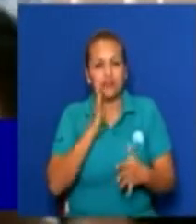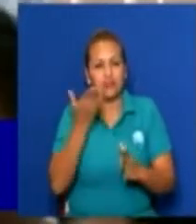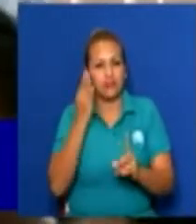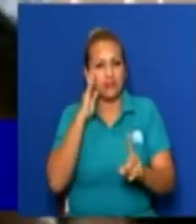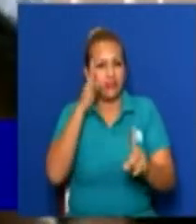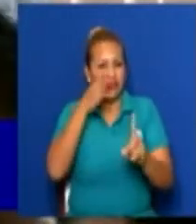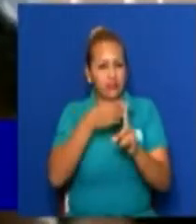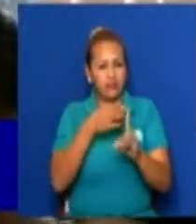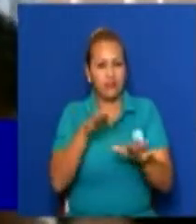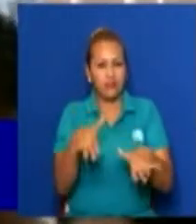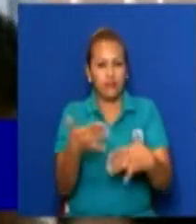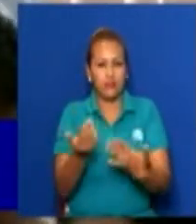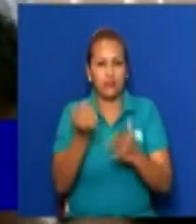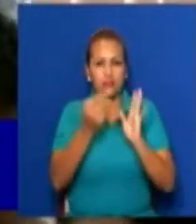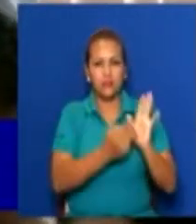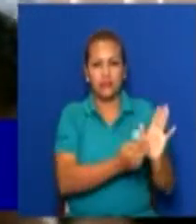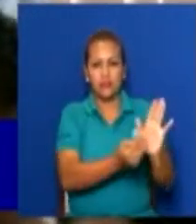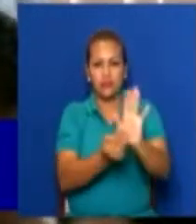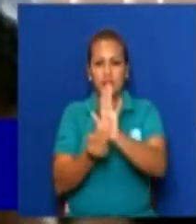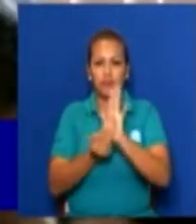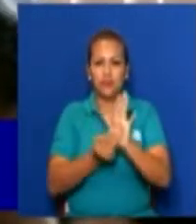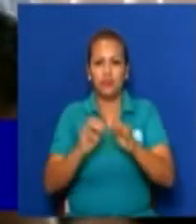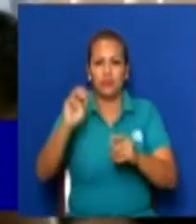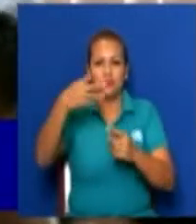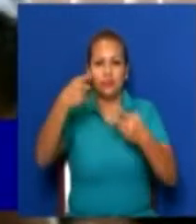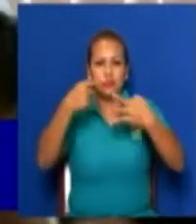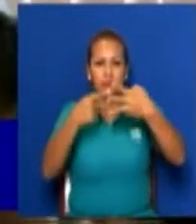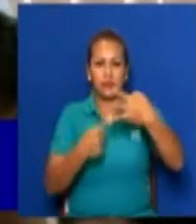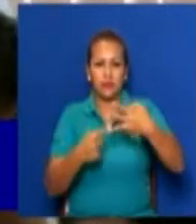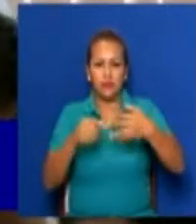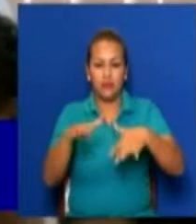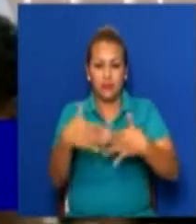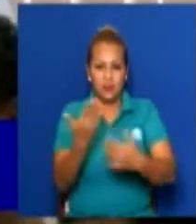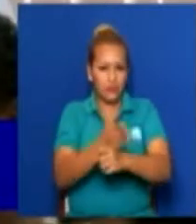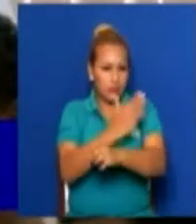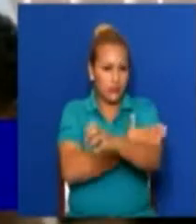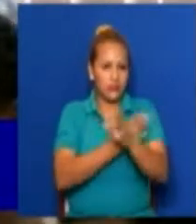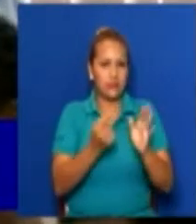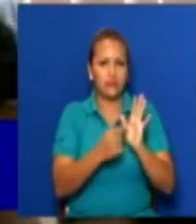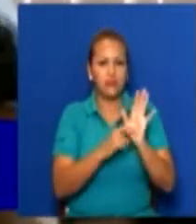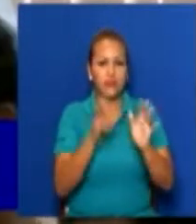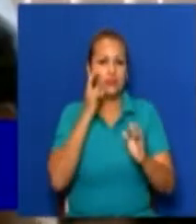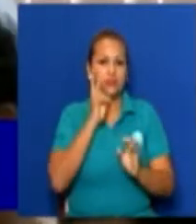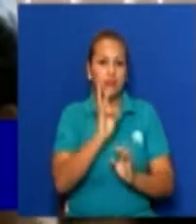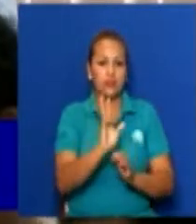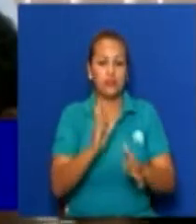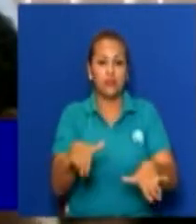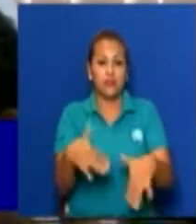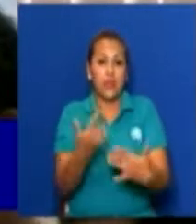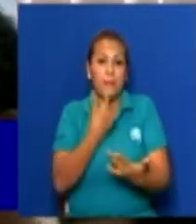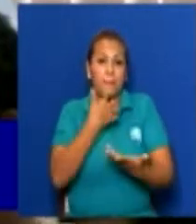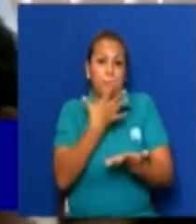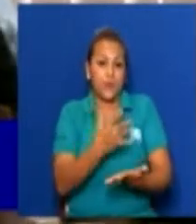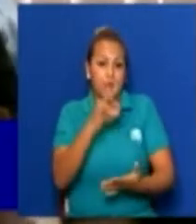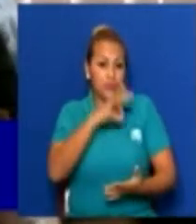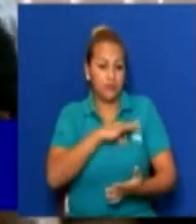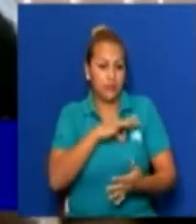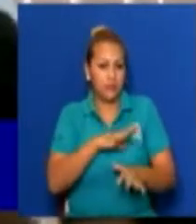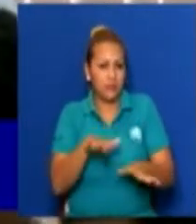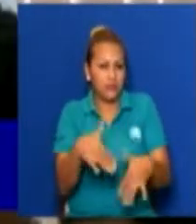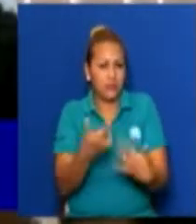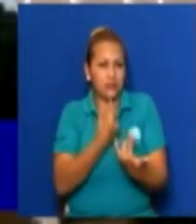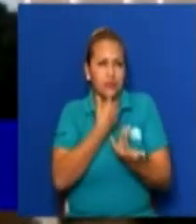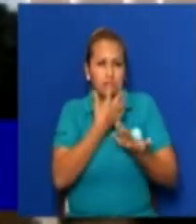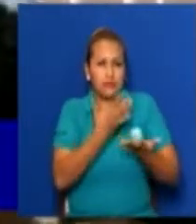tema del modelo de tercerización de la mano de obra. Porque el salario del trabajador se desmejora